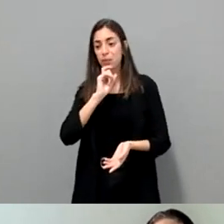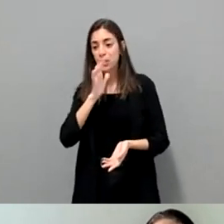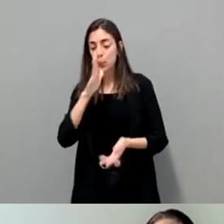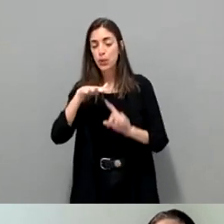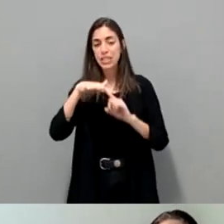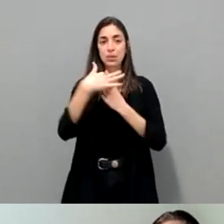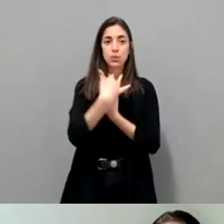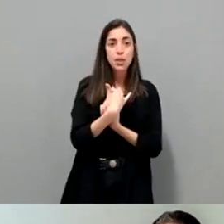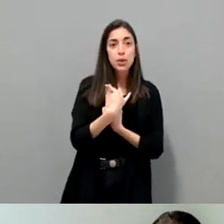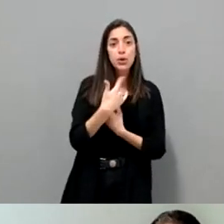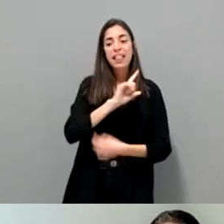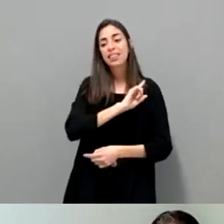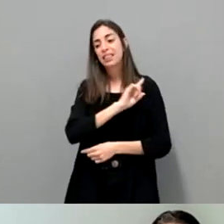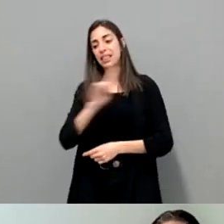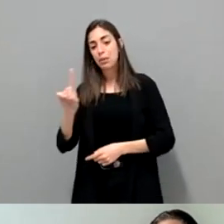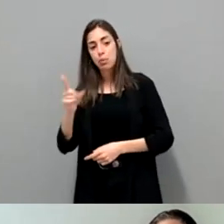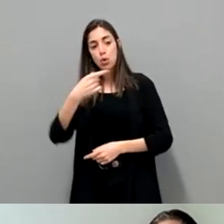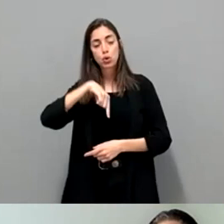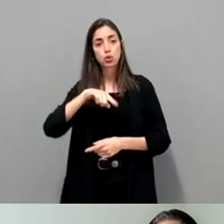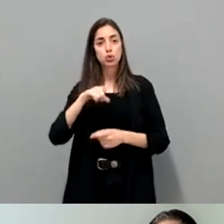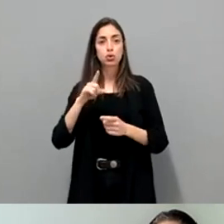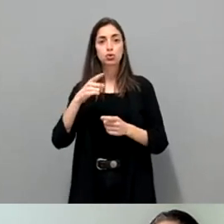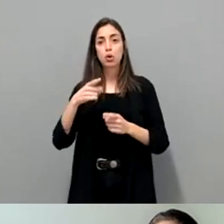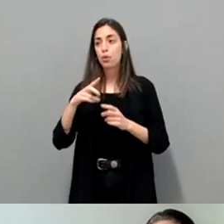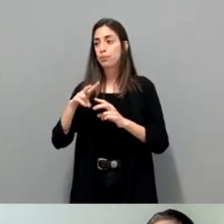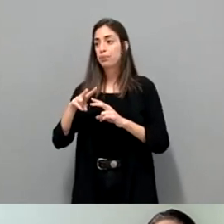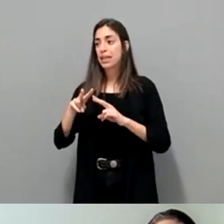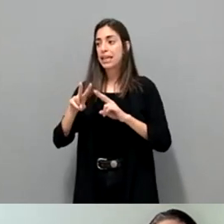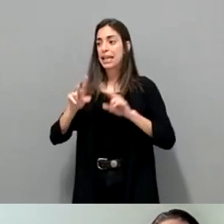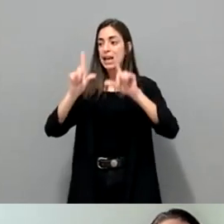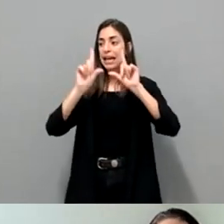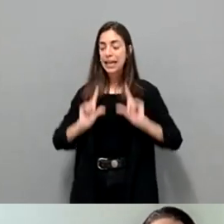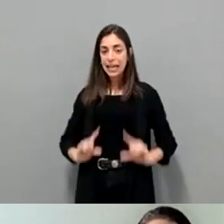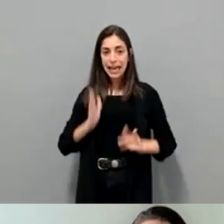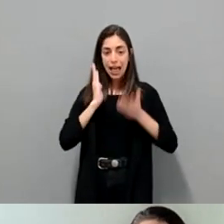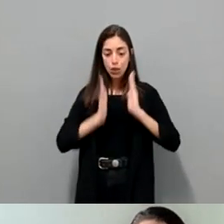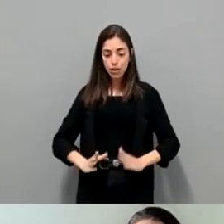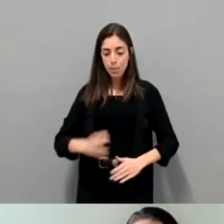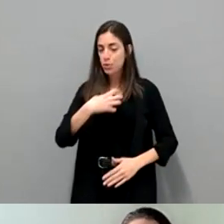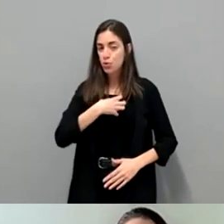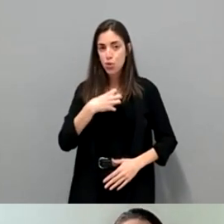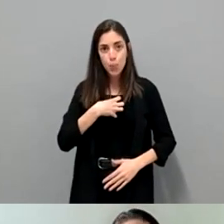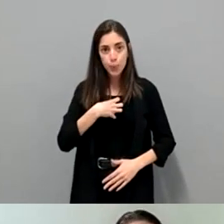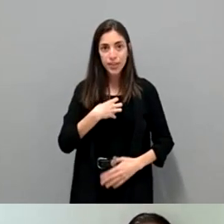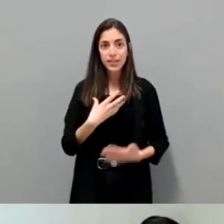a poder dar radioterapia, en fin. Creo que